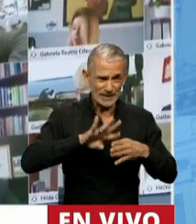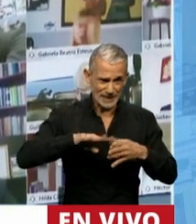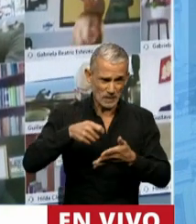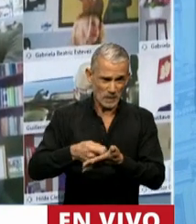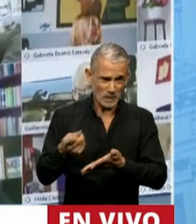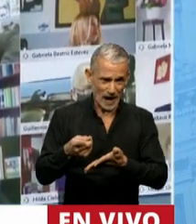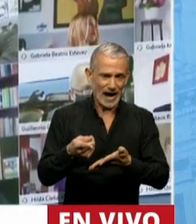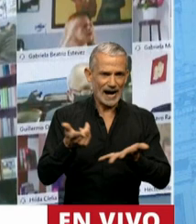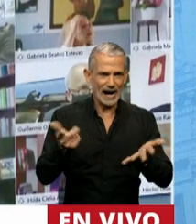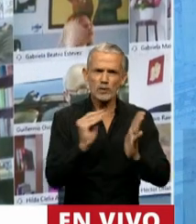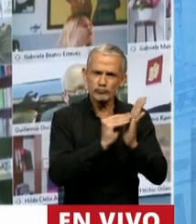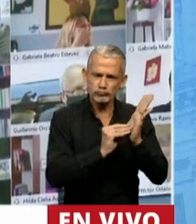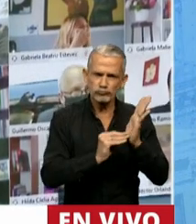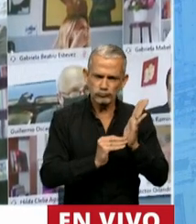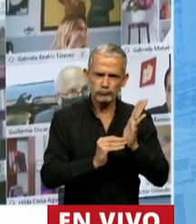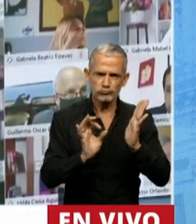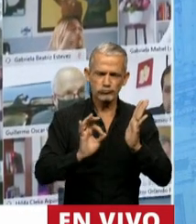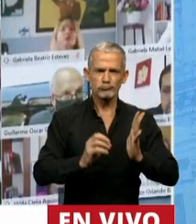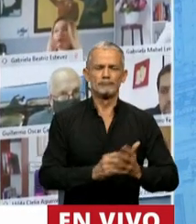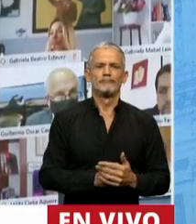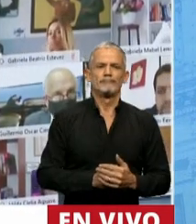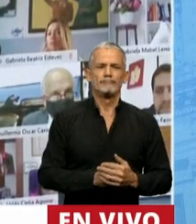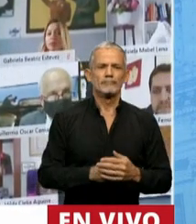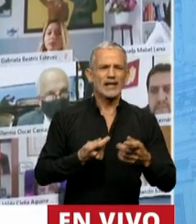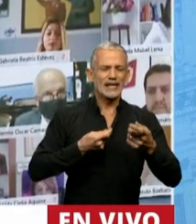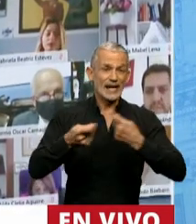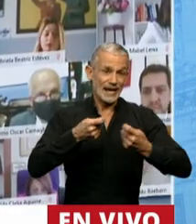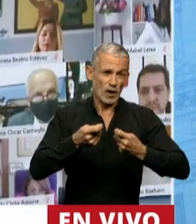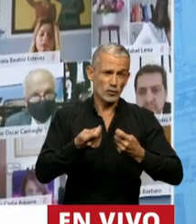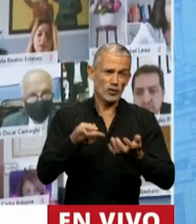aplicarse en estas en estas